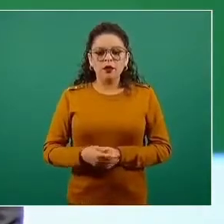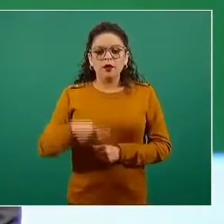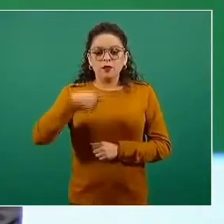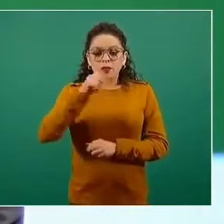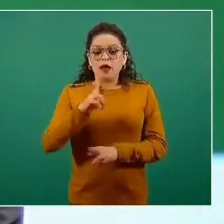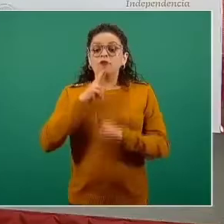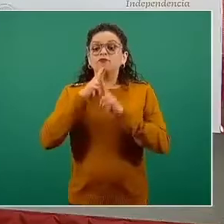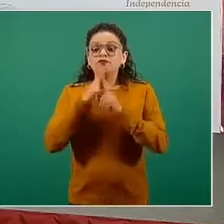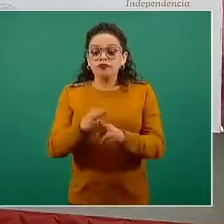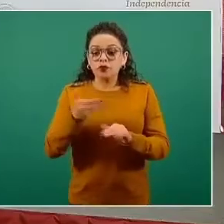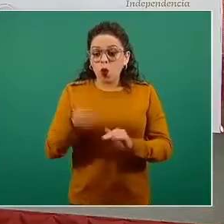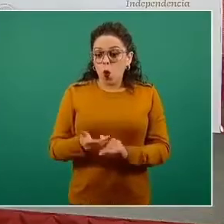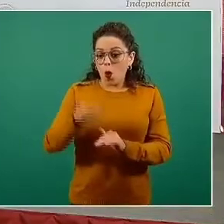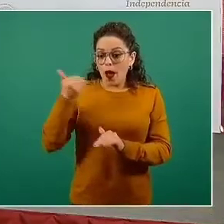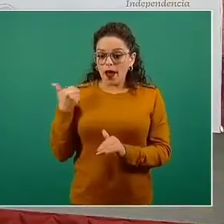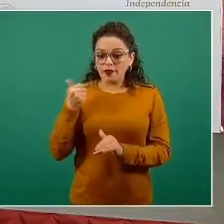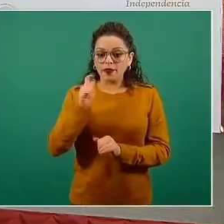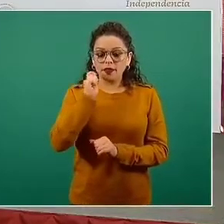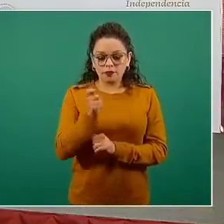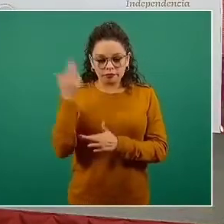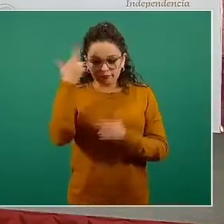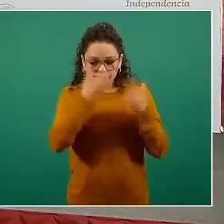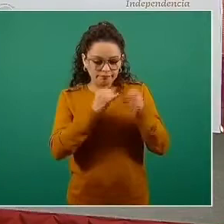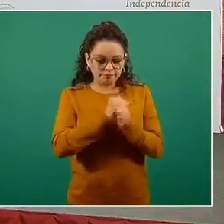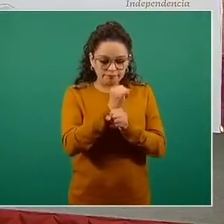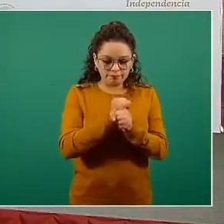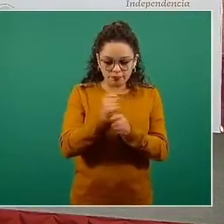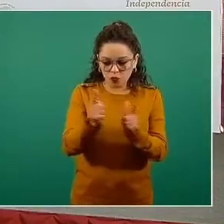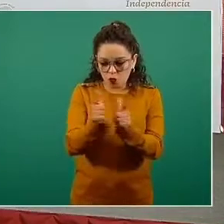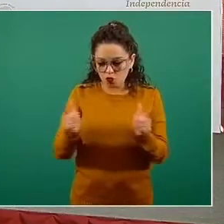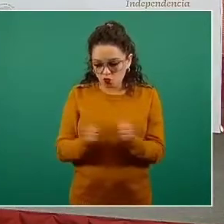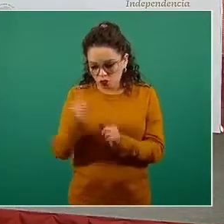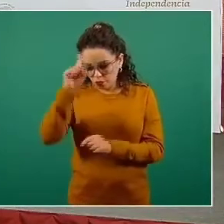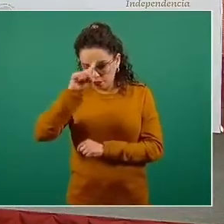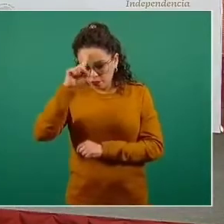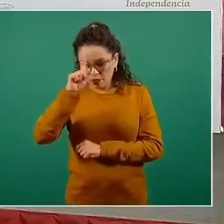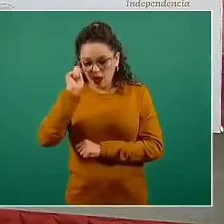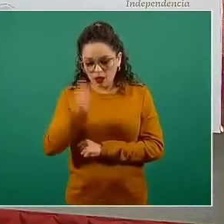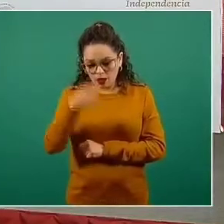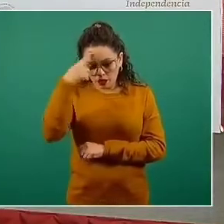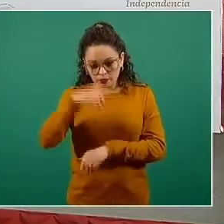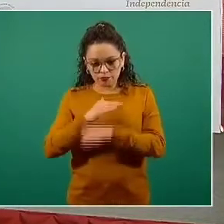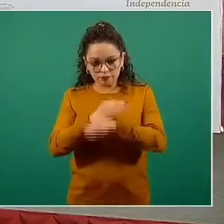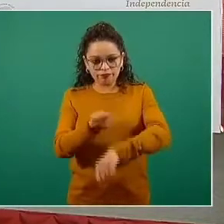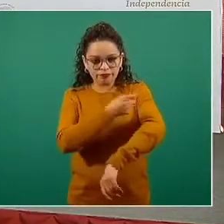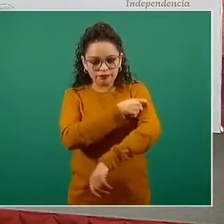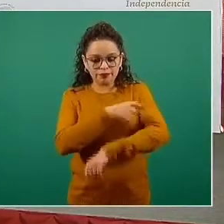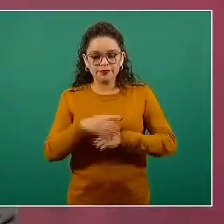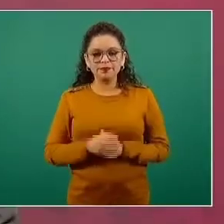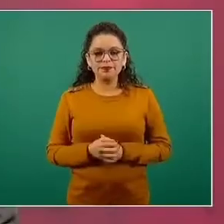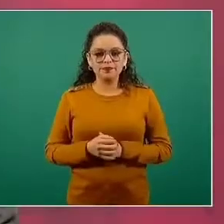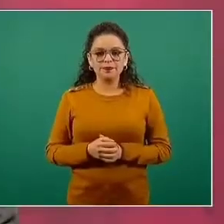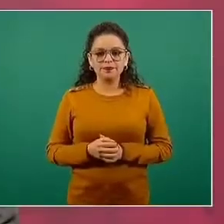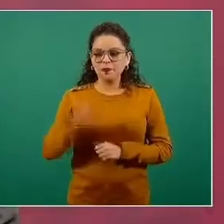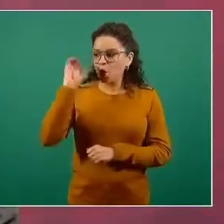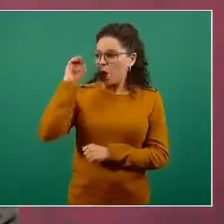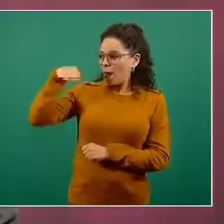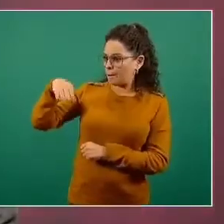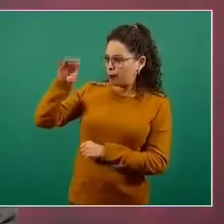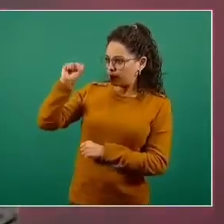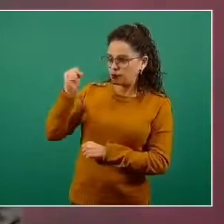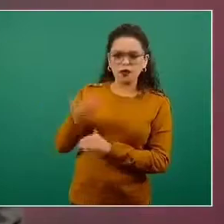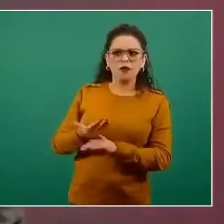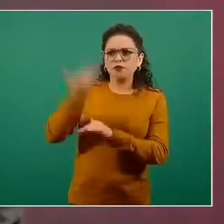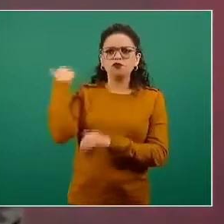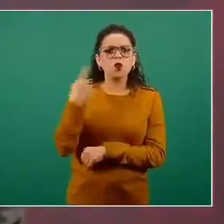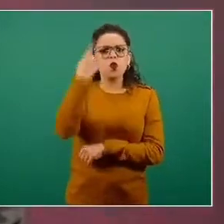Resultados preliminares que fueron analizados por el Grupo Asesor Estratégico de Inmunización de Vacunación de la Organización Mundial de la Salud la semana